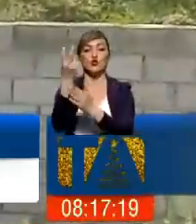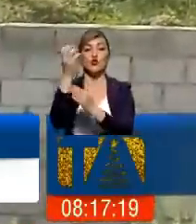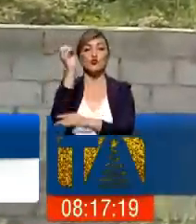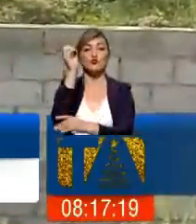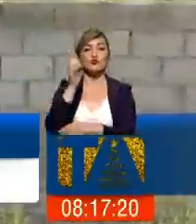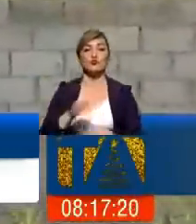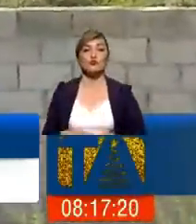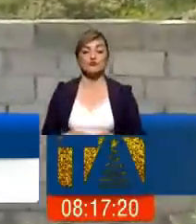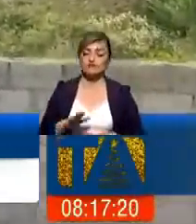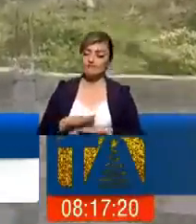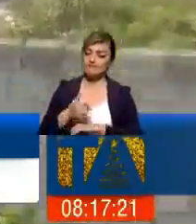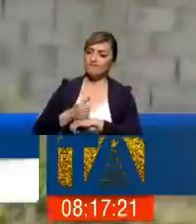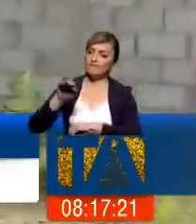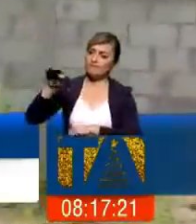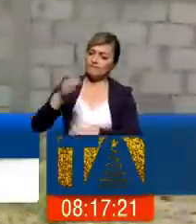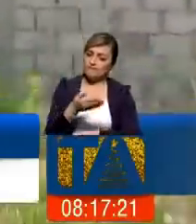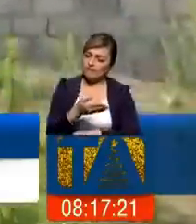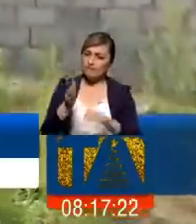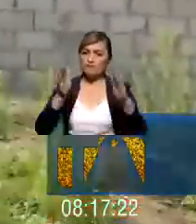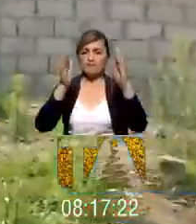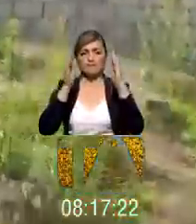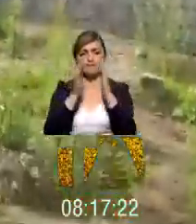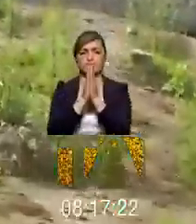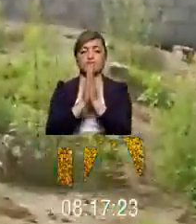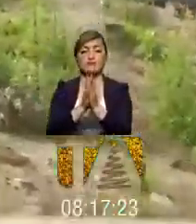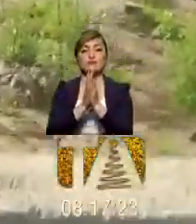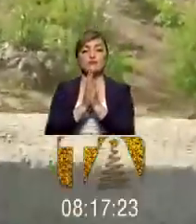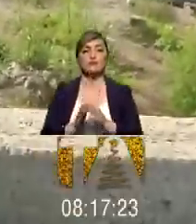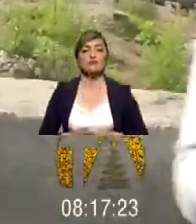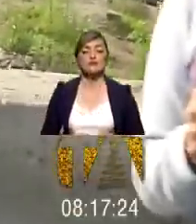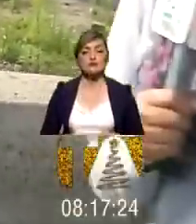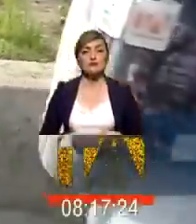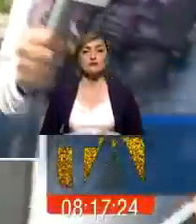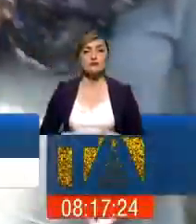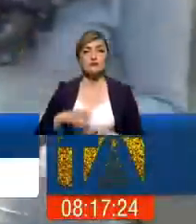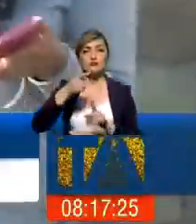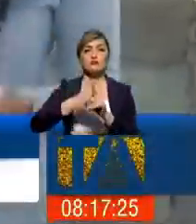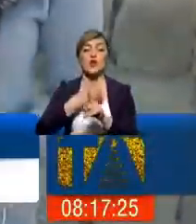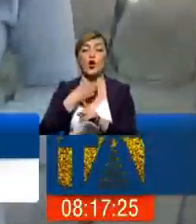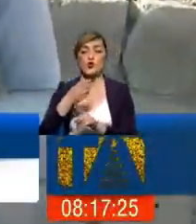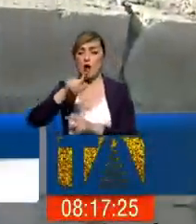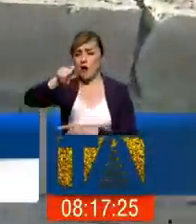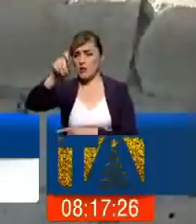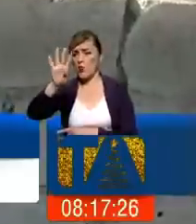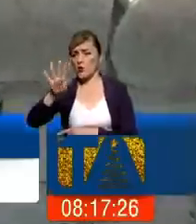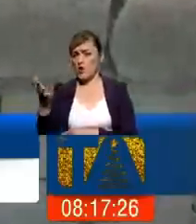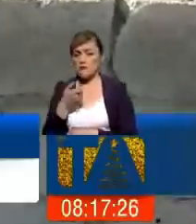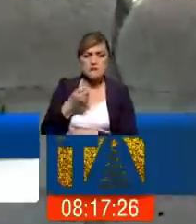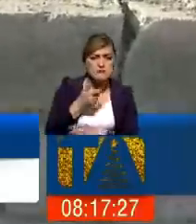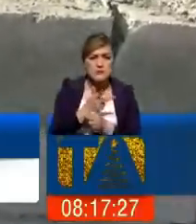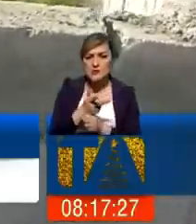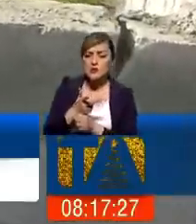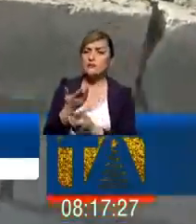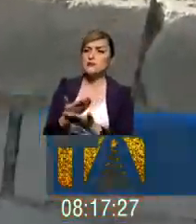un llamado urgente a las autoridades a atender este pedido. Recordamos, en el mes de agosto nosotros ya estuvimos en este punto,